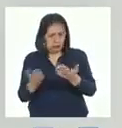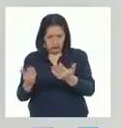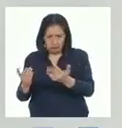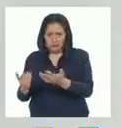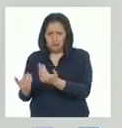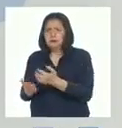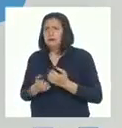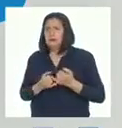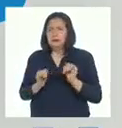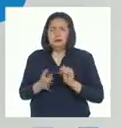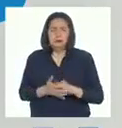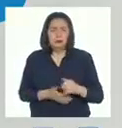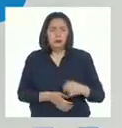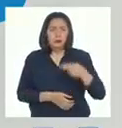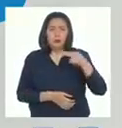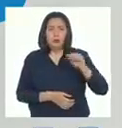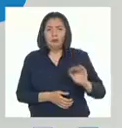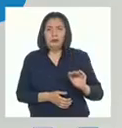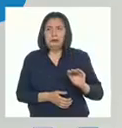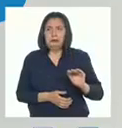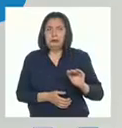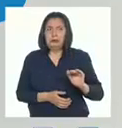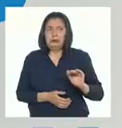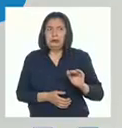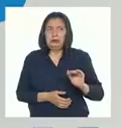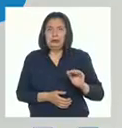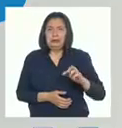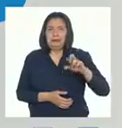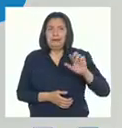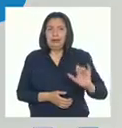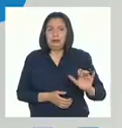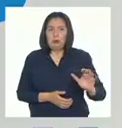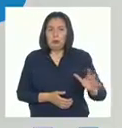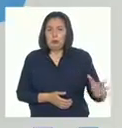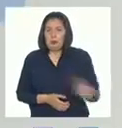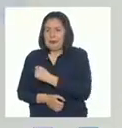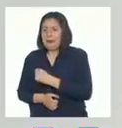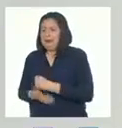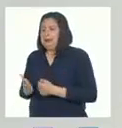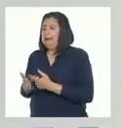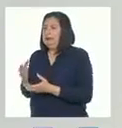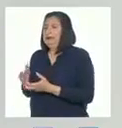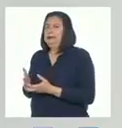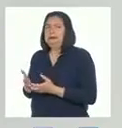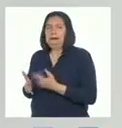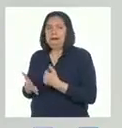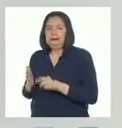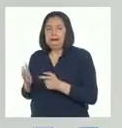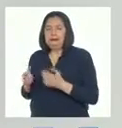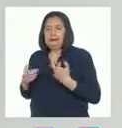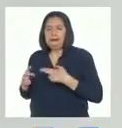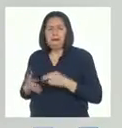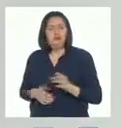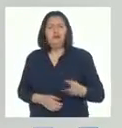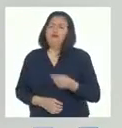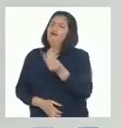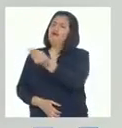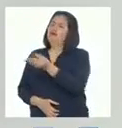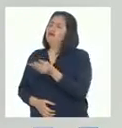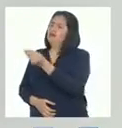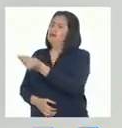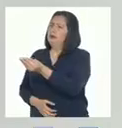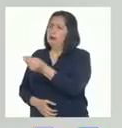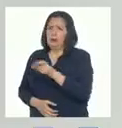individuales. Humberto ha robado la tarea de Paco Yunque durante el recreo. Por eso, todos entregan sus